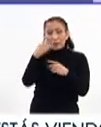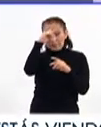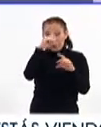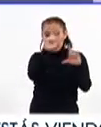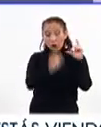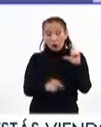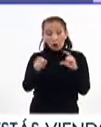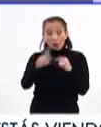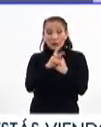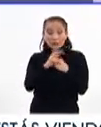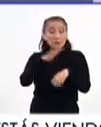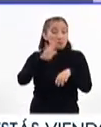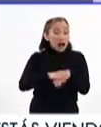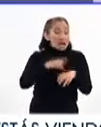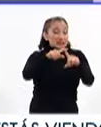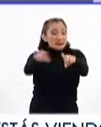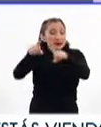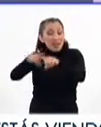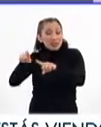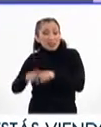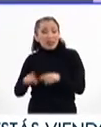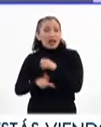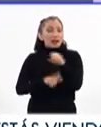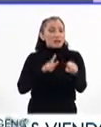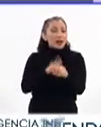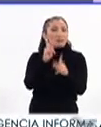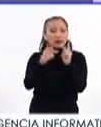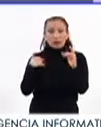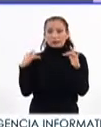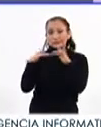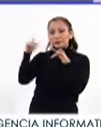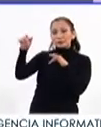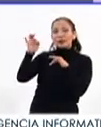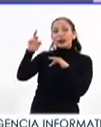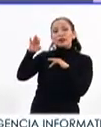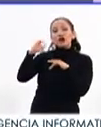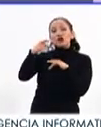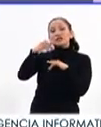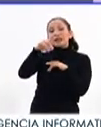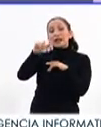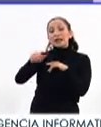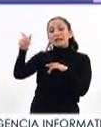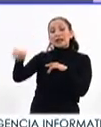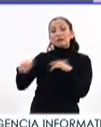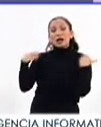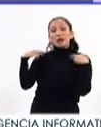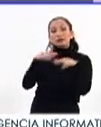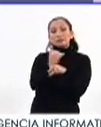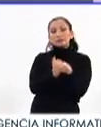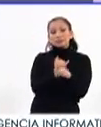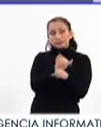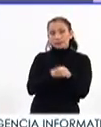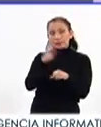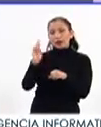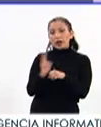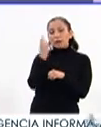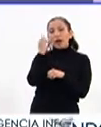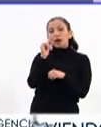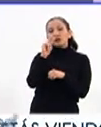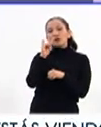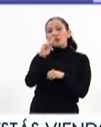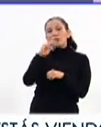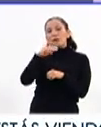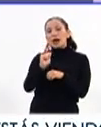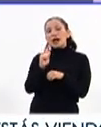países con mayor diversidad en el mundo, nos comunicamos con Fernando González Cerón. Él es profesor e investigador de la Universidad